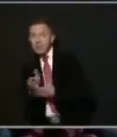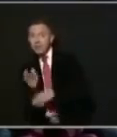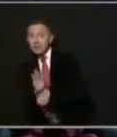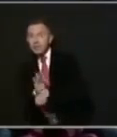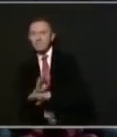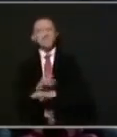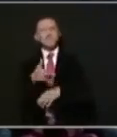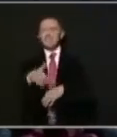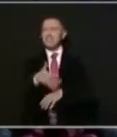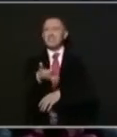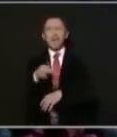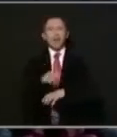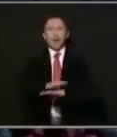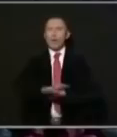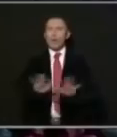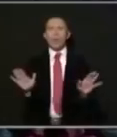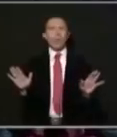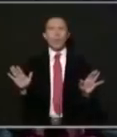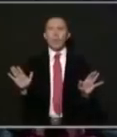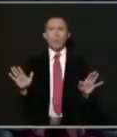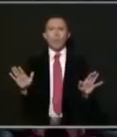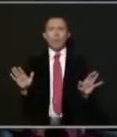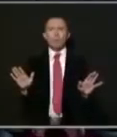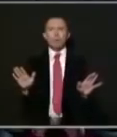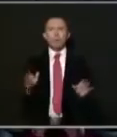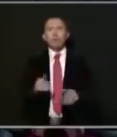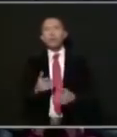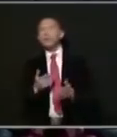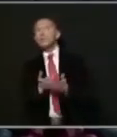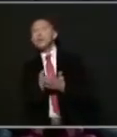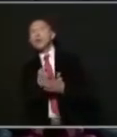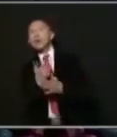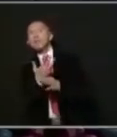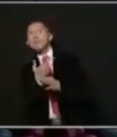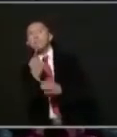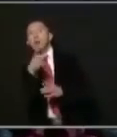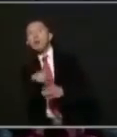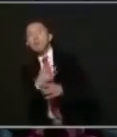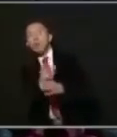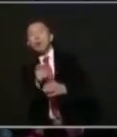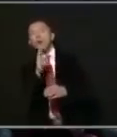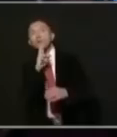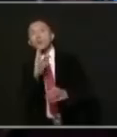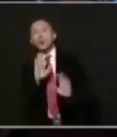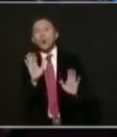La línea es que no hay línea. La línea la da el pueblo